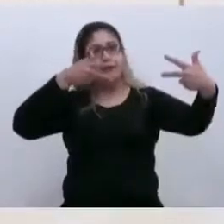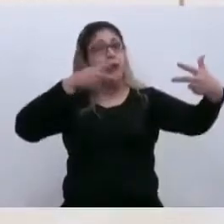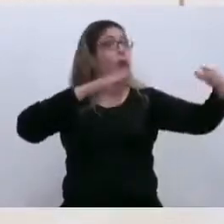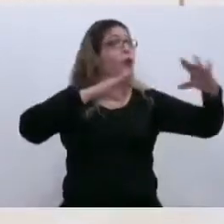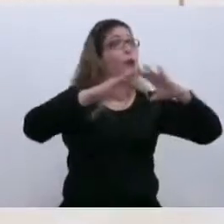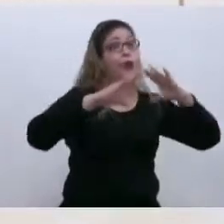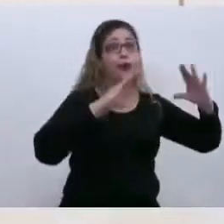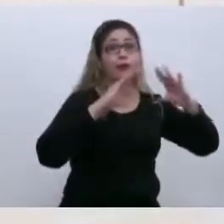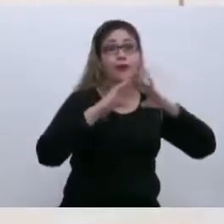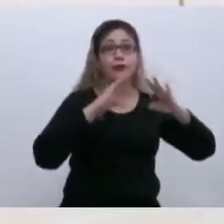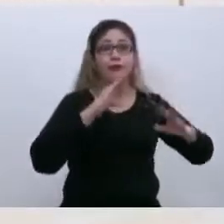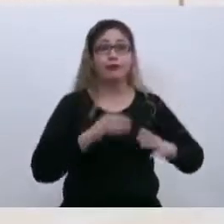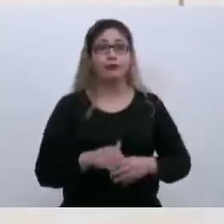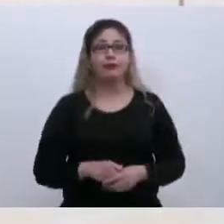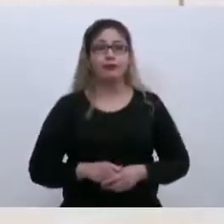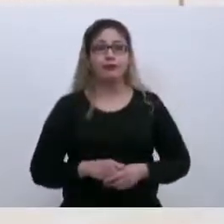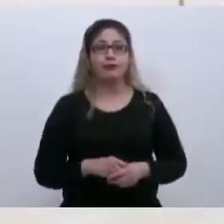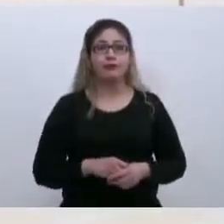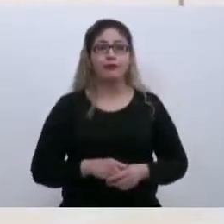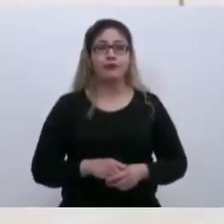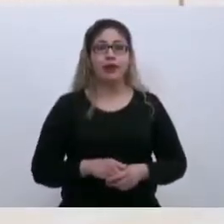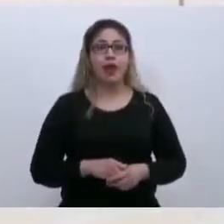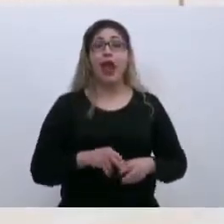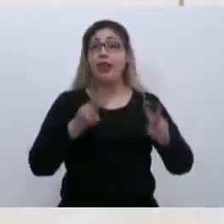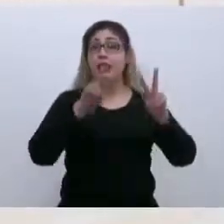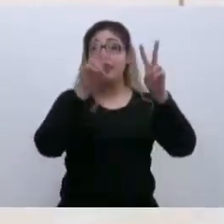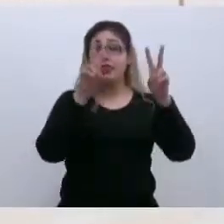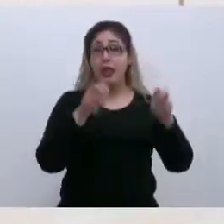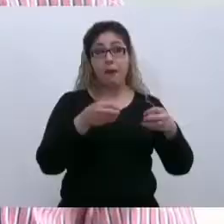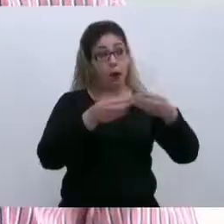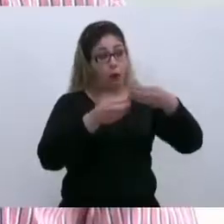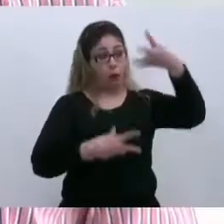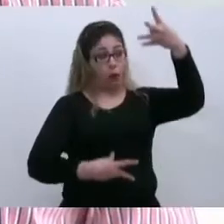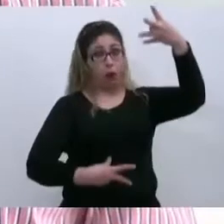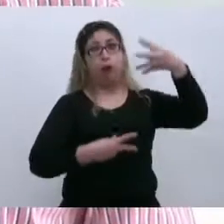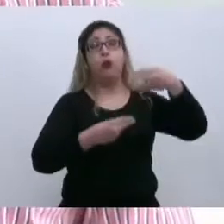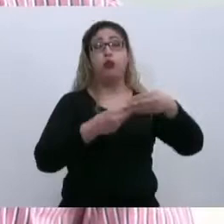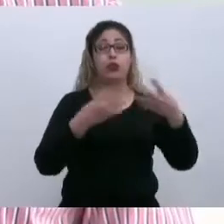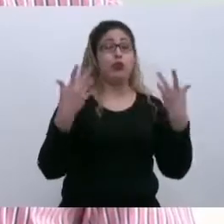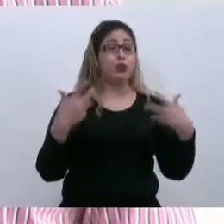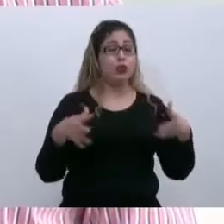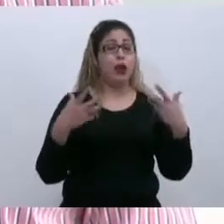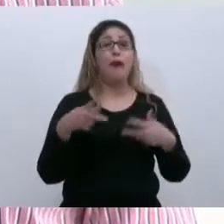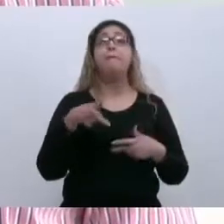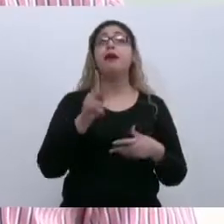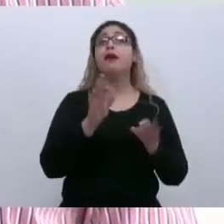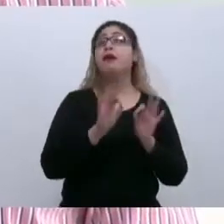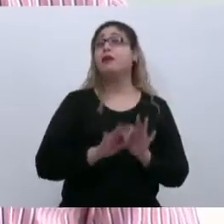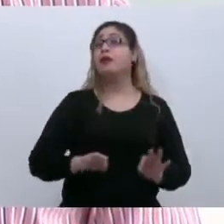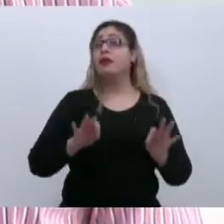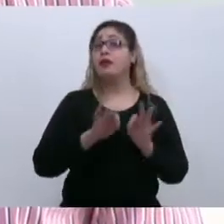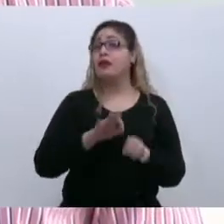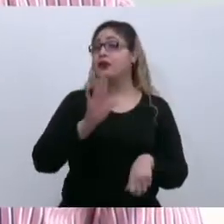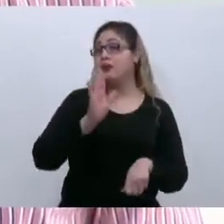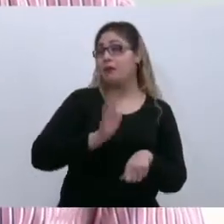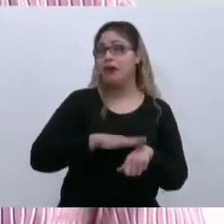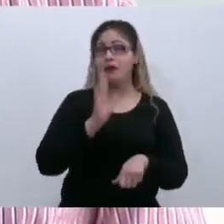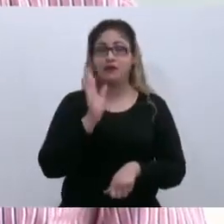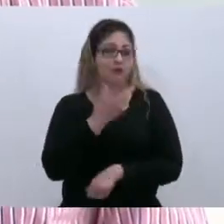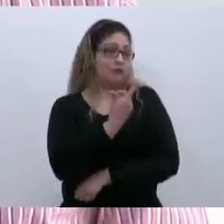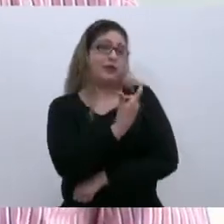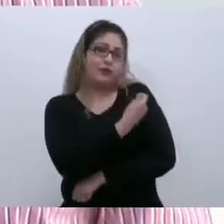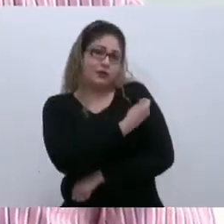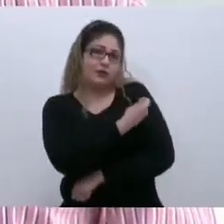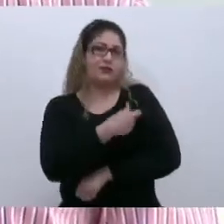pero para nosotros era muy importante tratarle de nuevo el tema de las